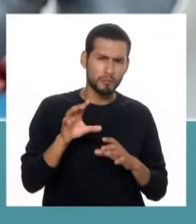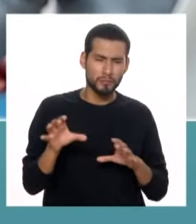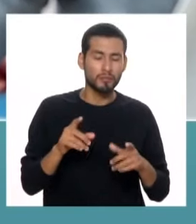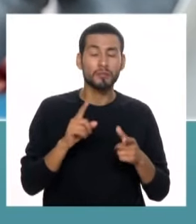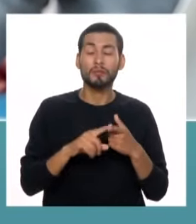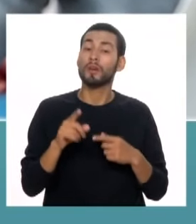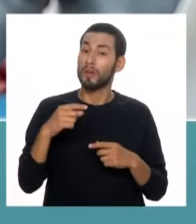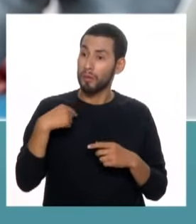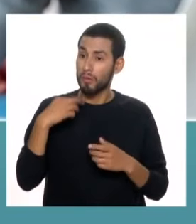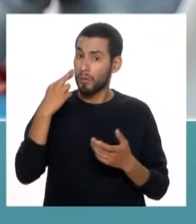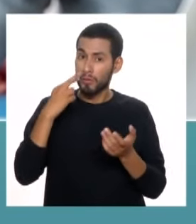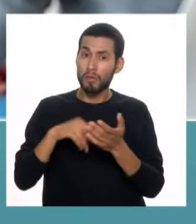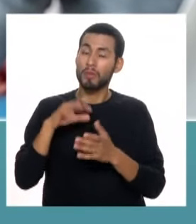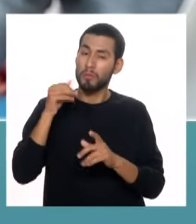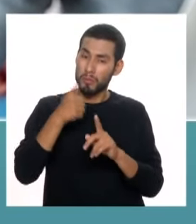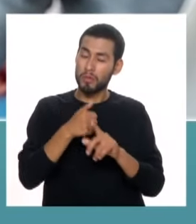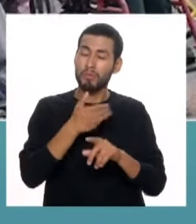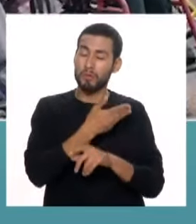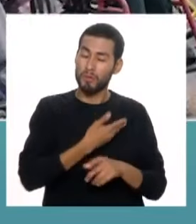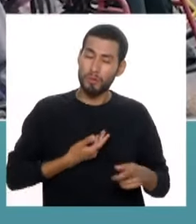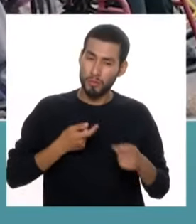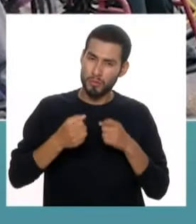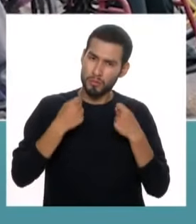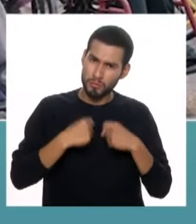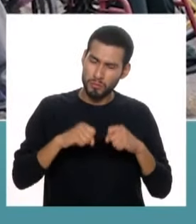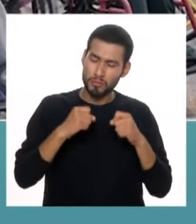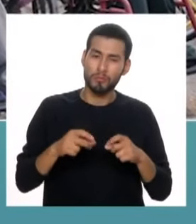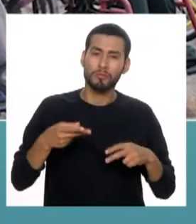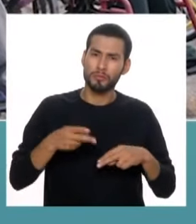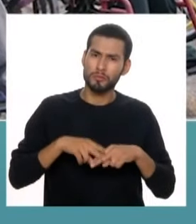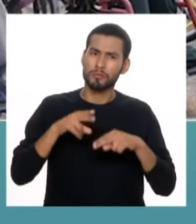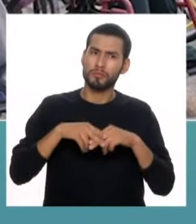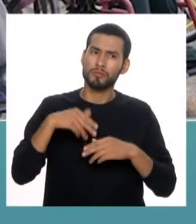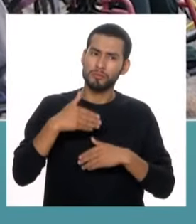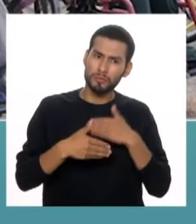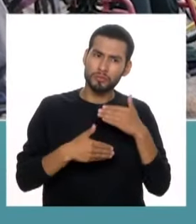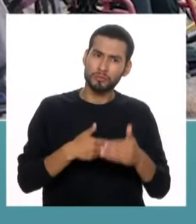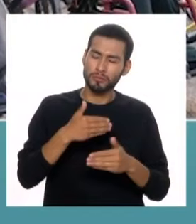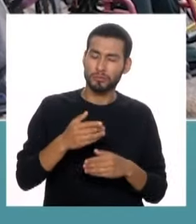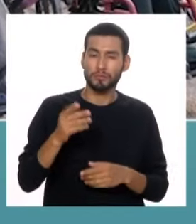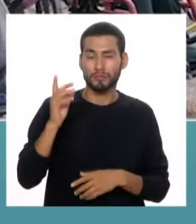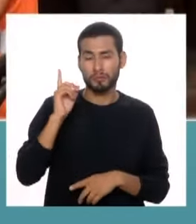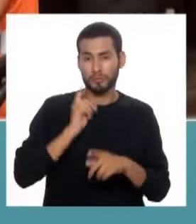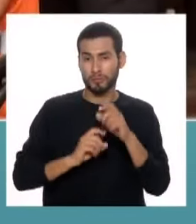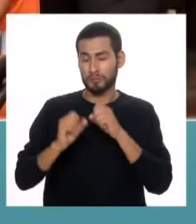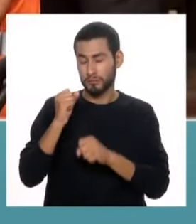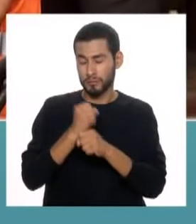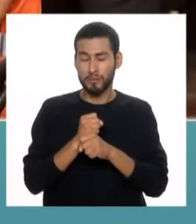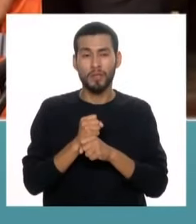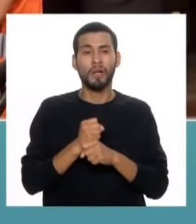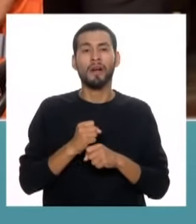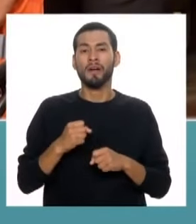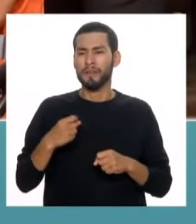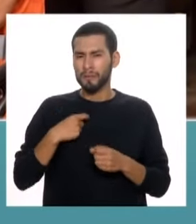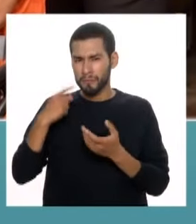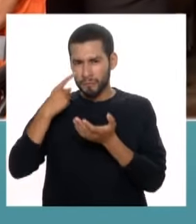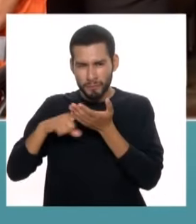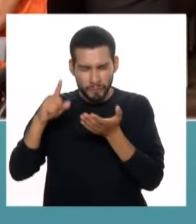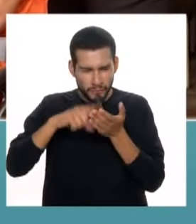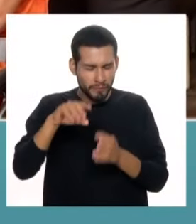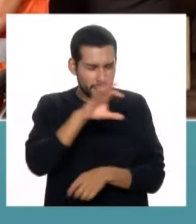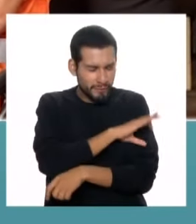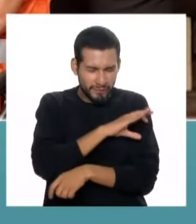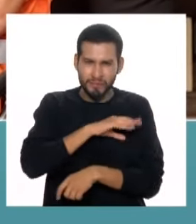Estado se está haciendo. Eso se está incrementando progresivamente. El año pasado nosotros fiscalizamos